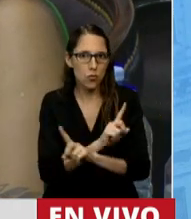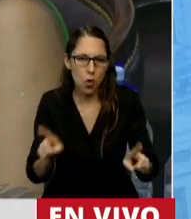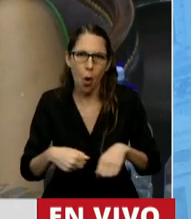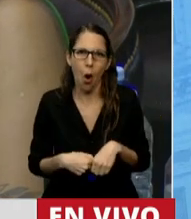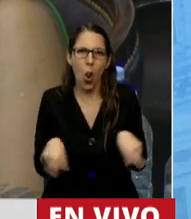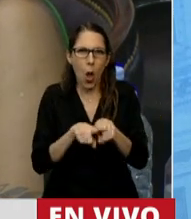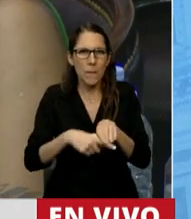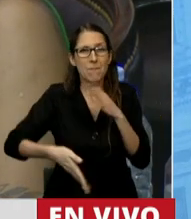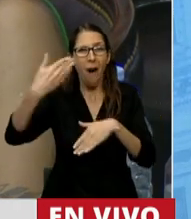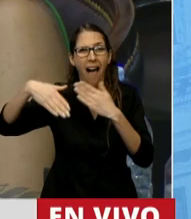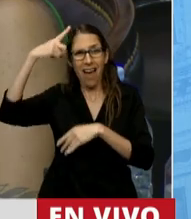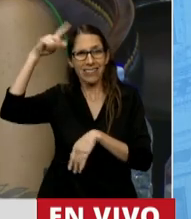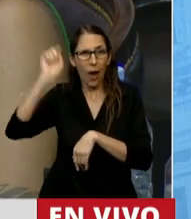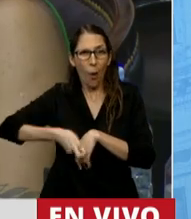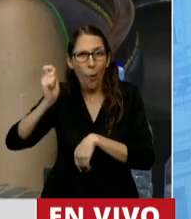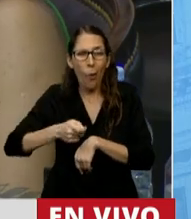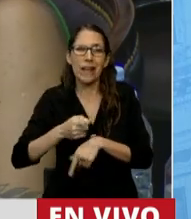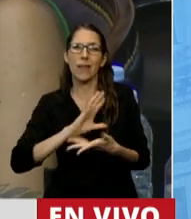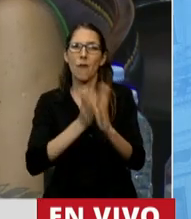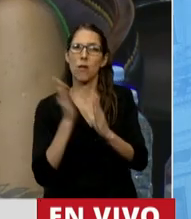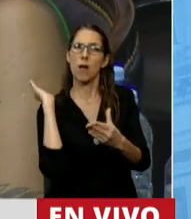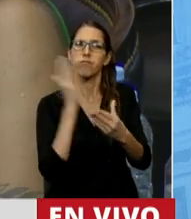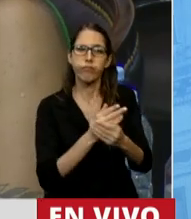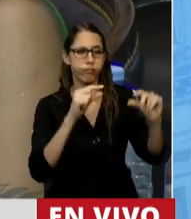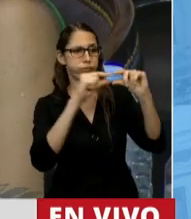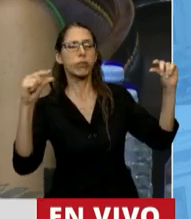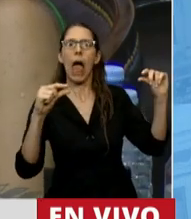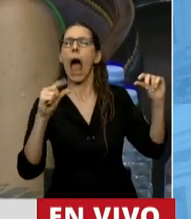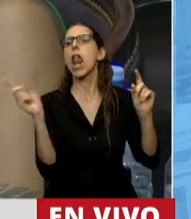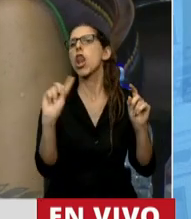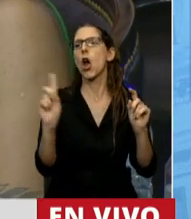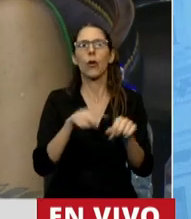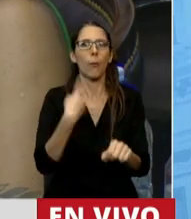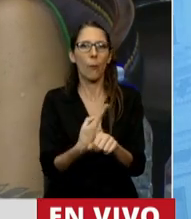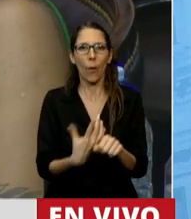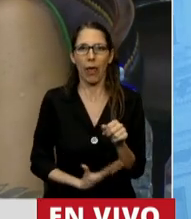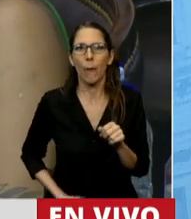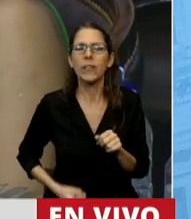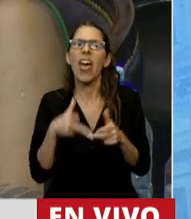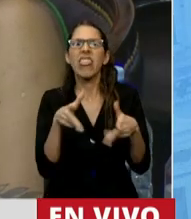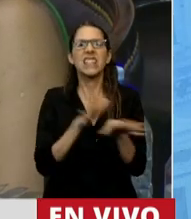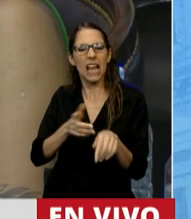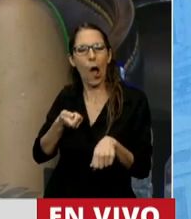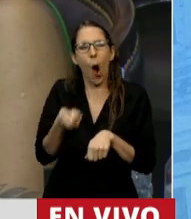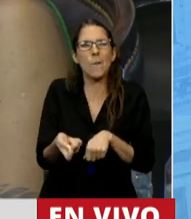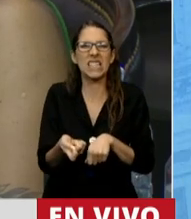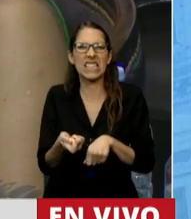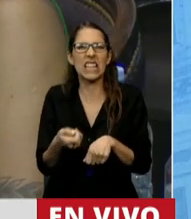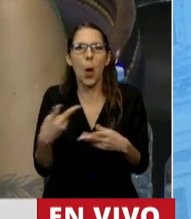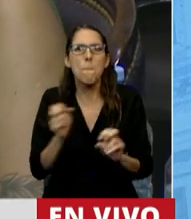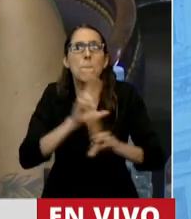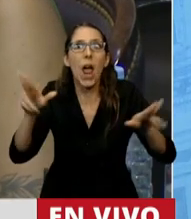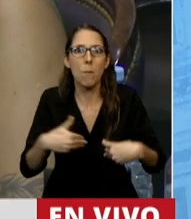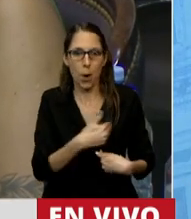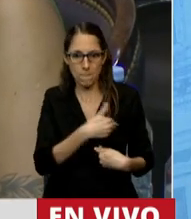caratularon esos casos que no fueron capaces de poner aborto punible. Lo caratularon como homicidio culposo agravado por el vínculo. ¿Por qué? Porque el escarmiento